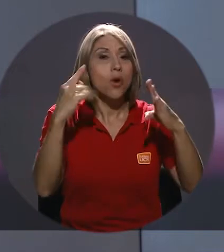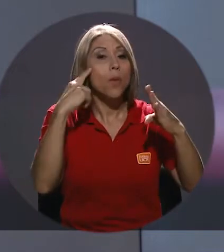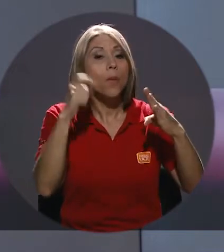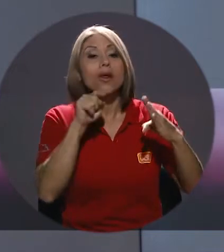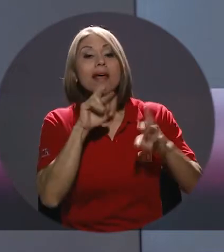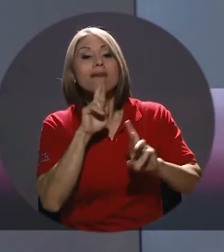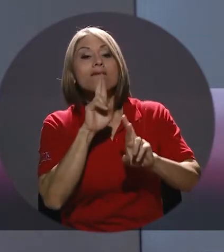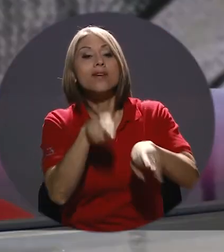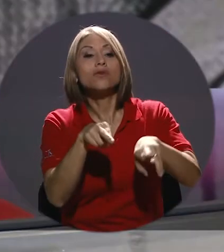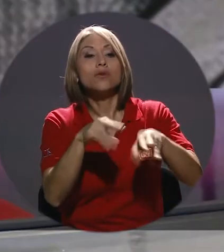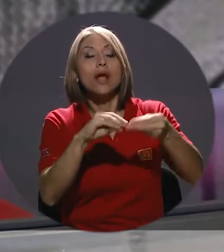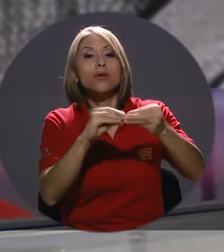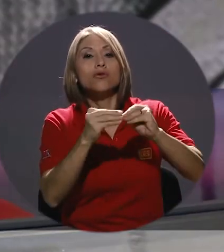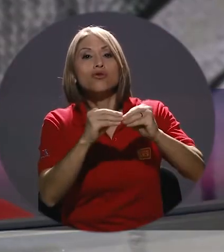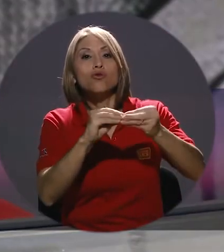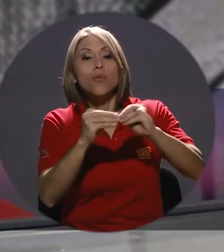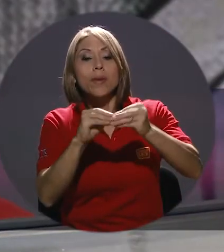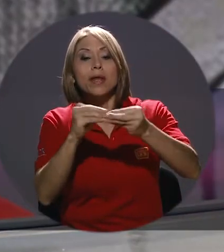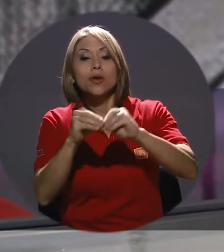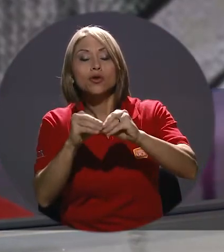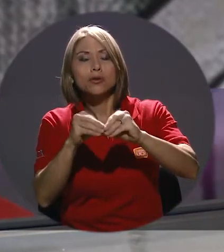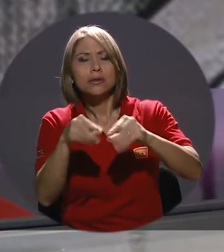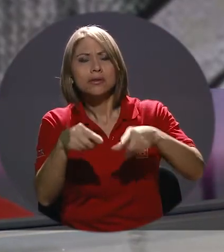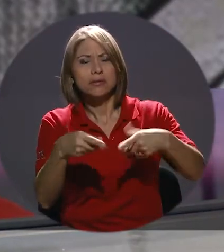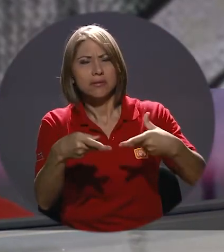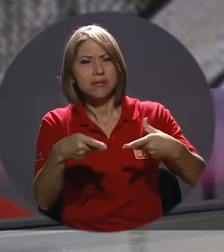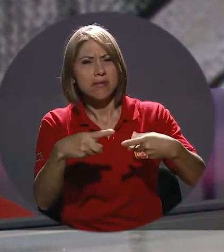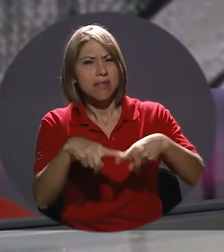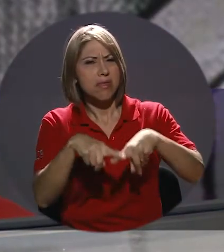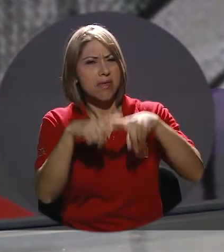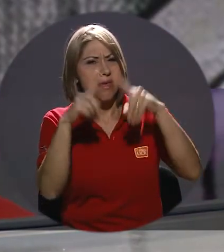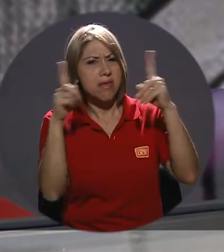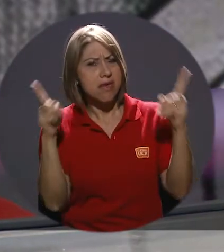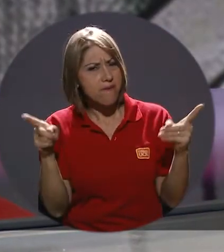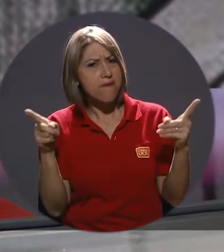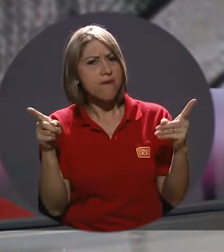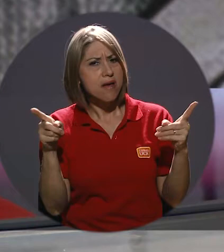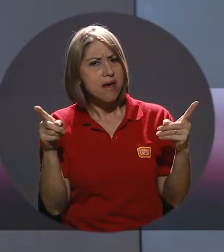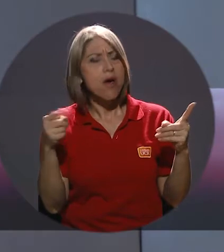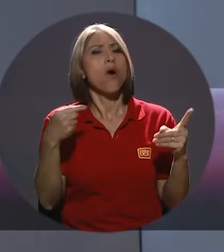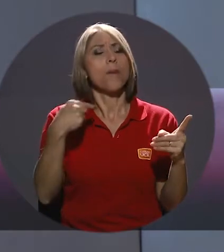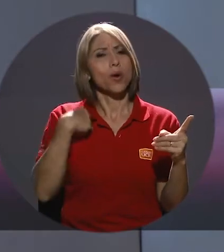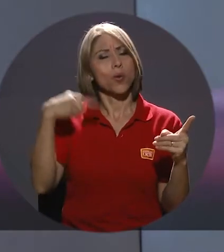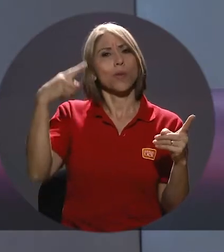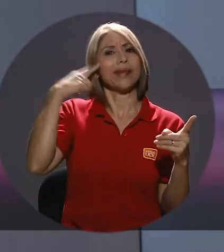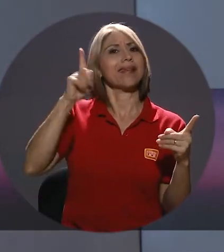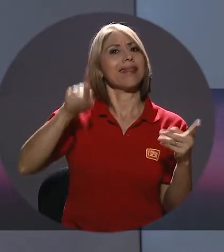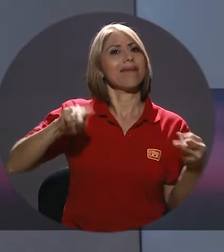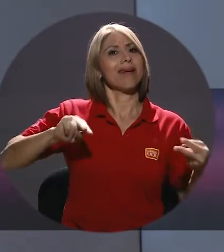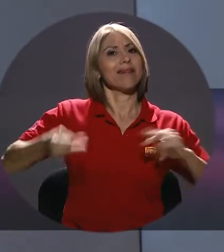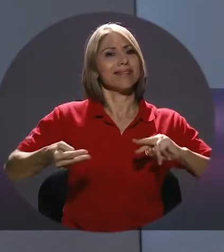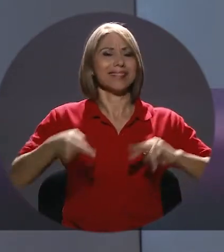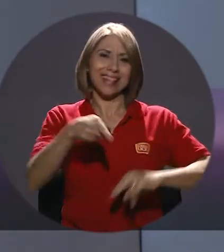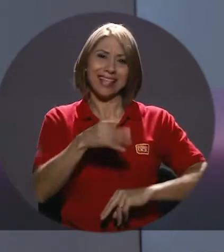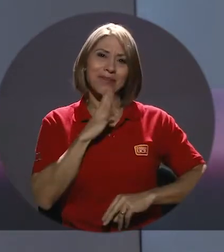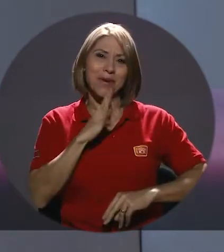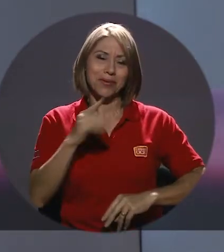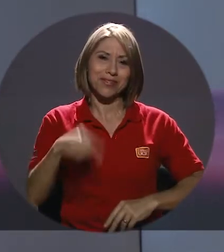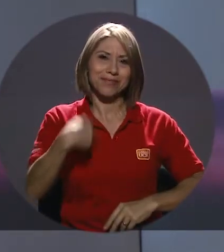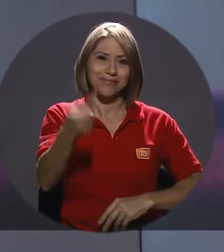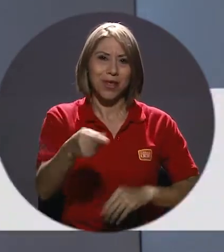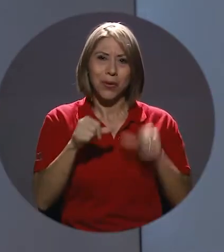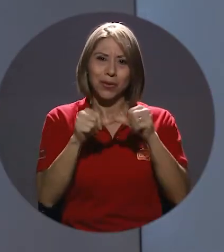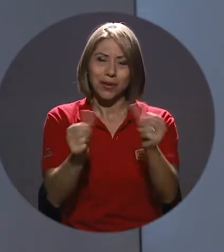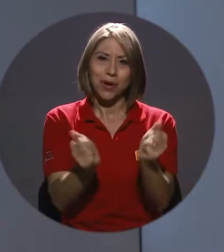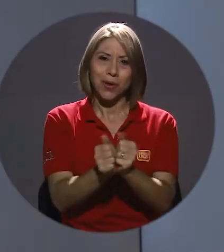los números más bien se disparan, y es algo que uno esperaría que más bien sea al revés, pero de eso vamos a hablar en